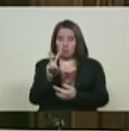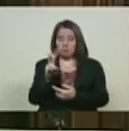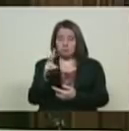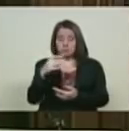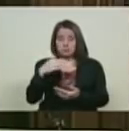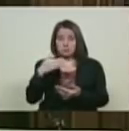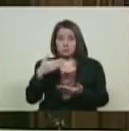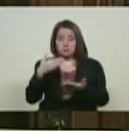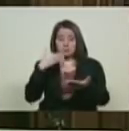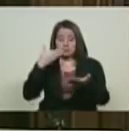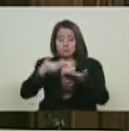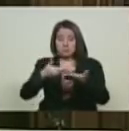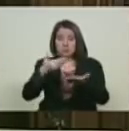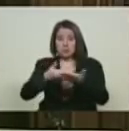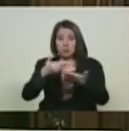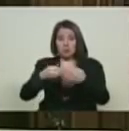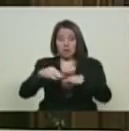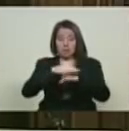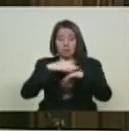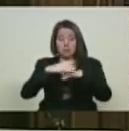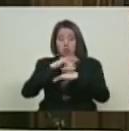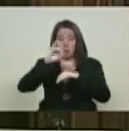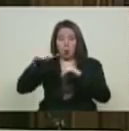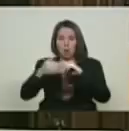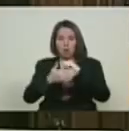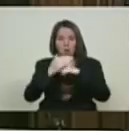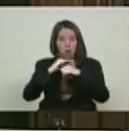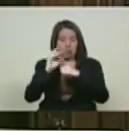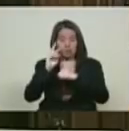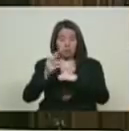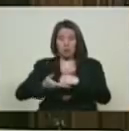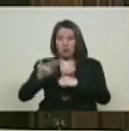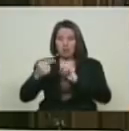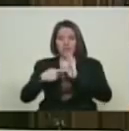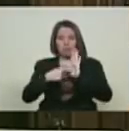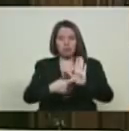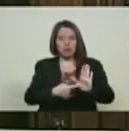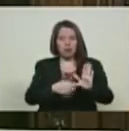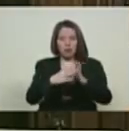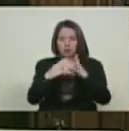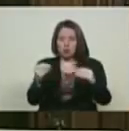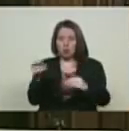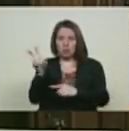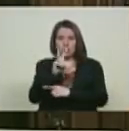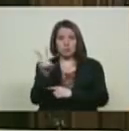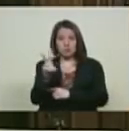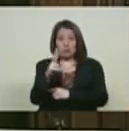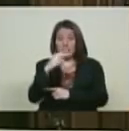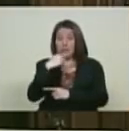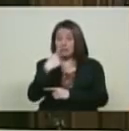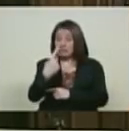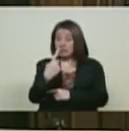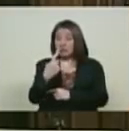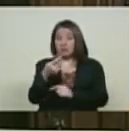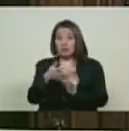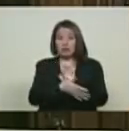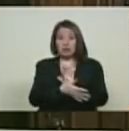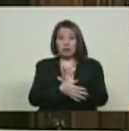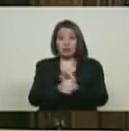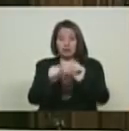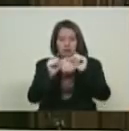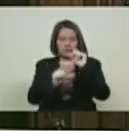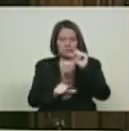Jorge Rodríguez. Me pareció muy importante presentarlo a toda Venezuela y comentarlo con detalle. Este